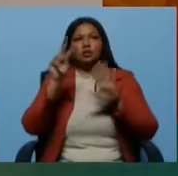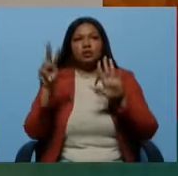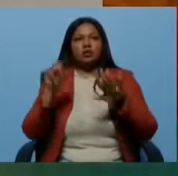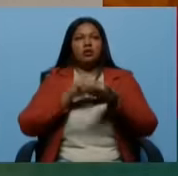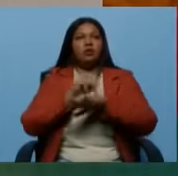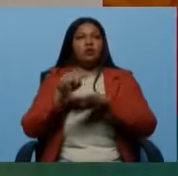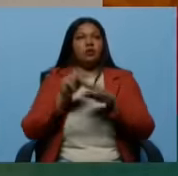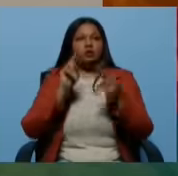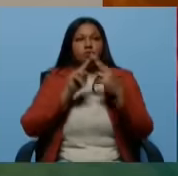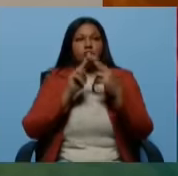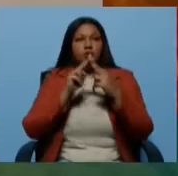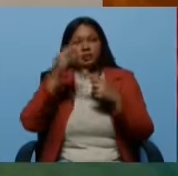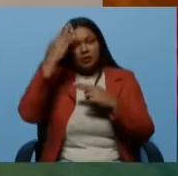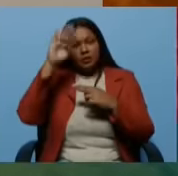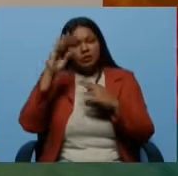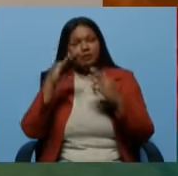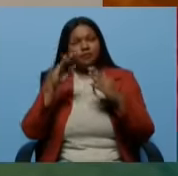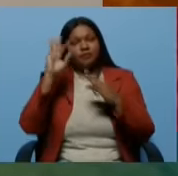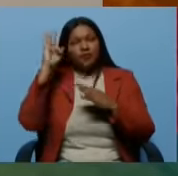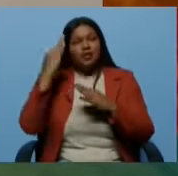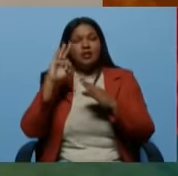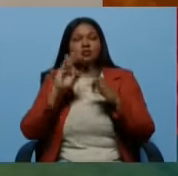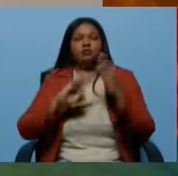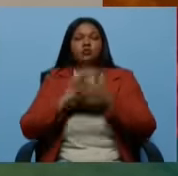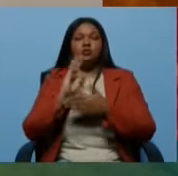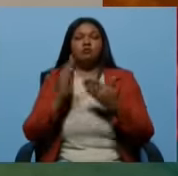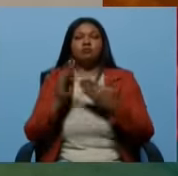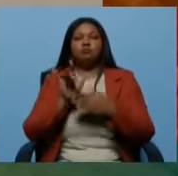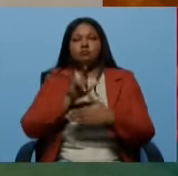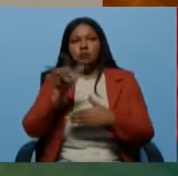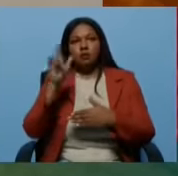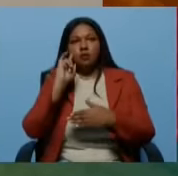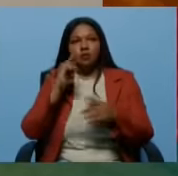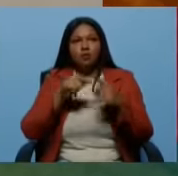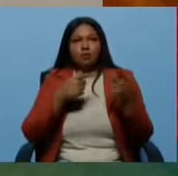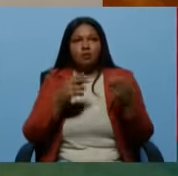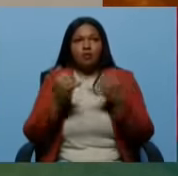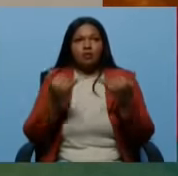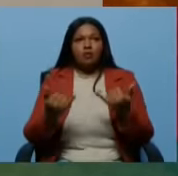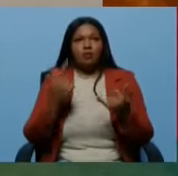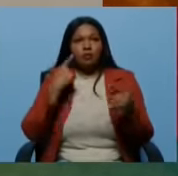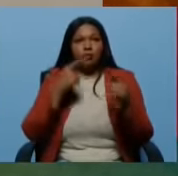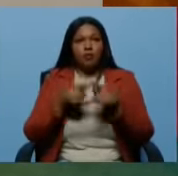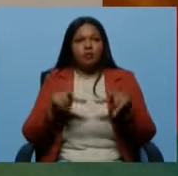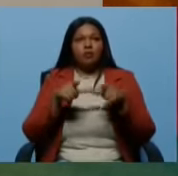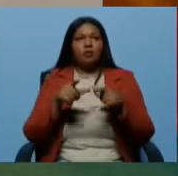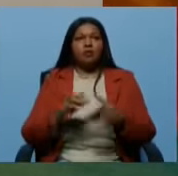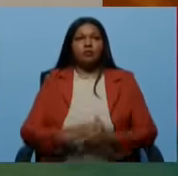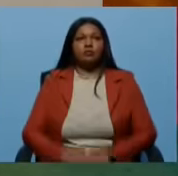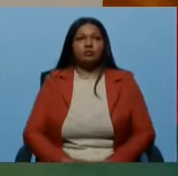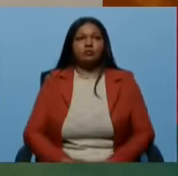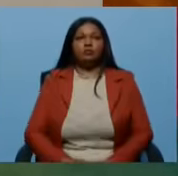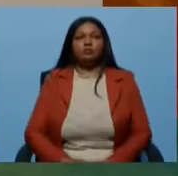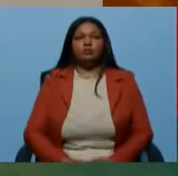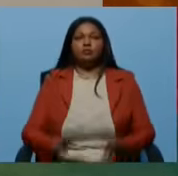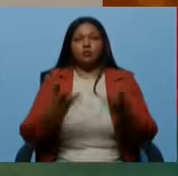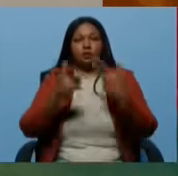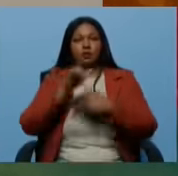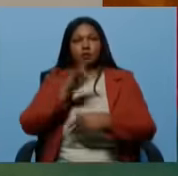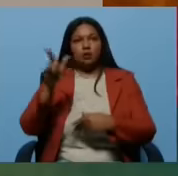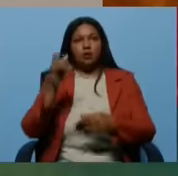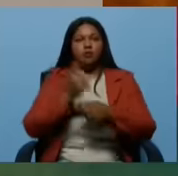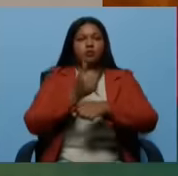conocimiento de la Agencia Federal de Aviación Civil, el Instituto Nacional de Migración, las autoridades aduaneras y la administración del aeropuerto, todas autoridades